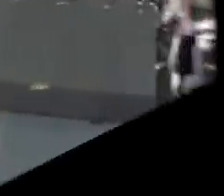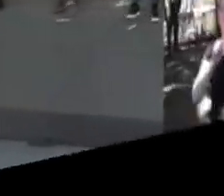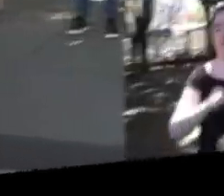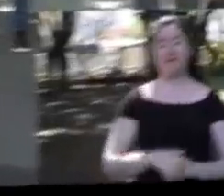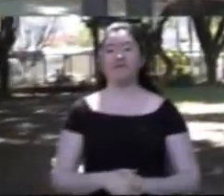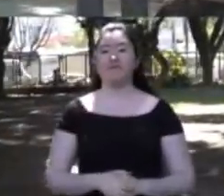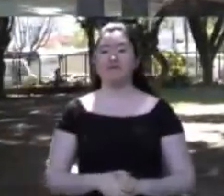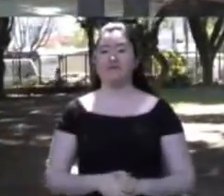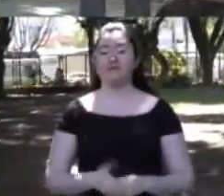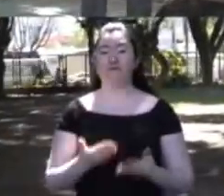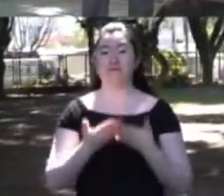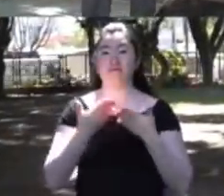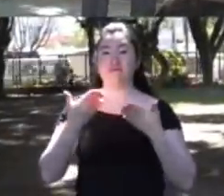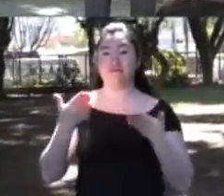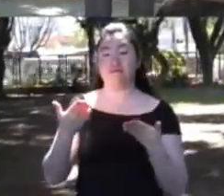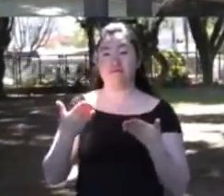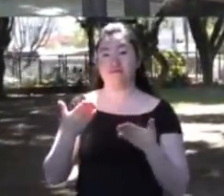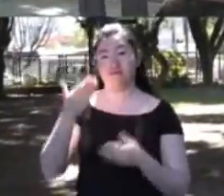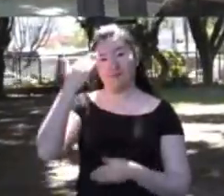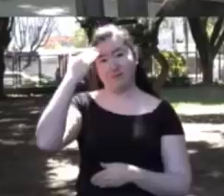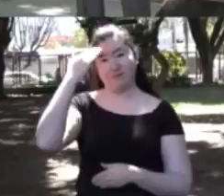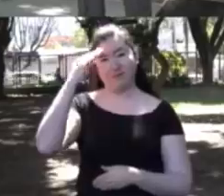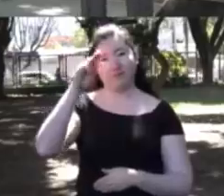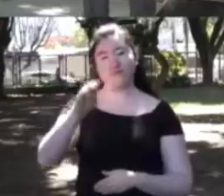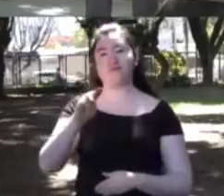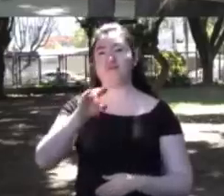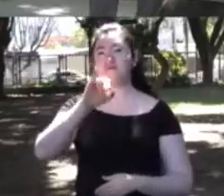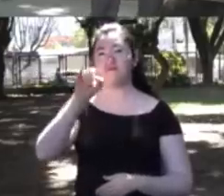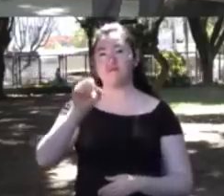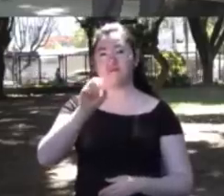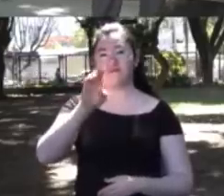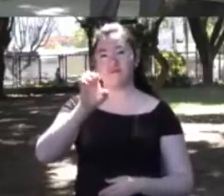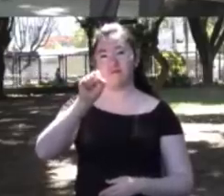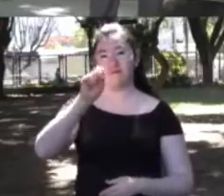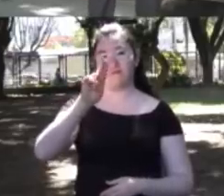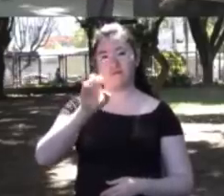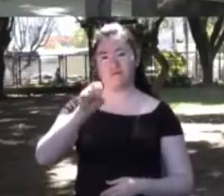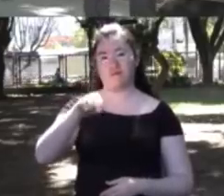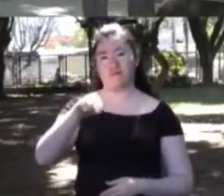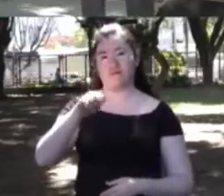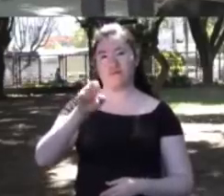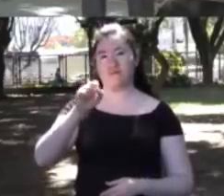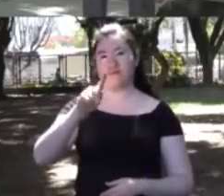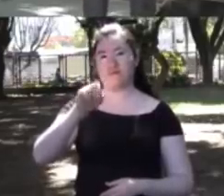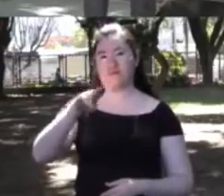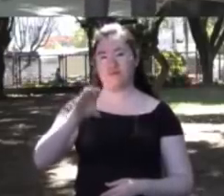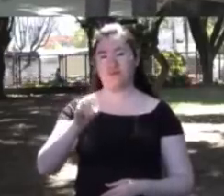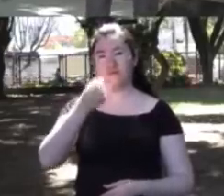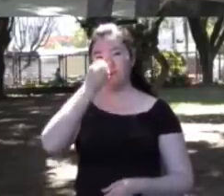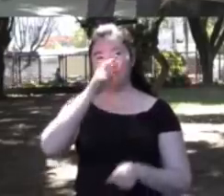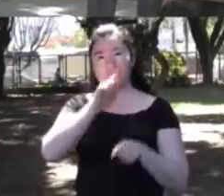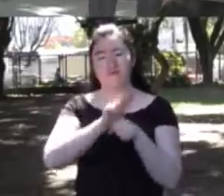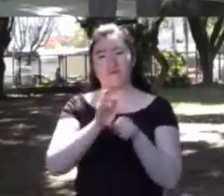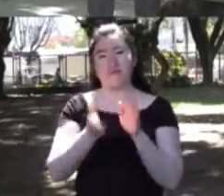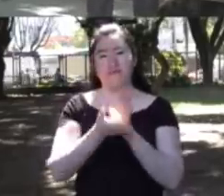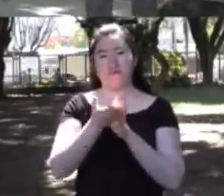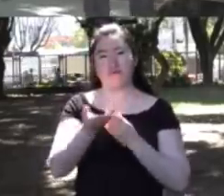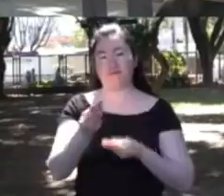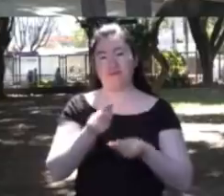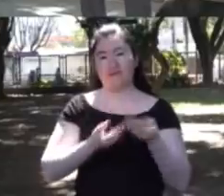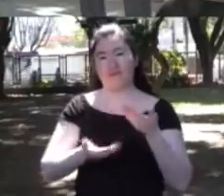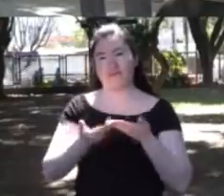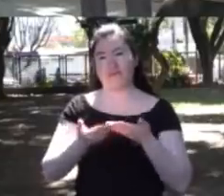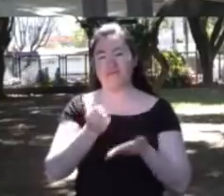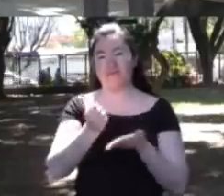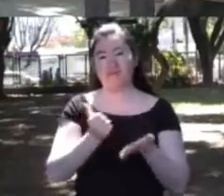por favor. Ahora escuchemos la intervención del maestro Jesús Antonio Esteva Medina, secretario de Obras y Servicios de esta ciudad.